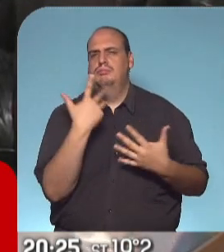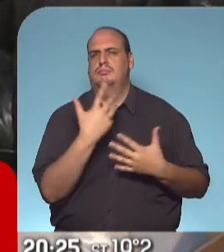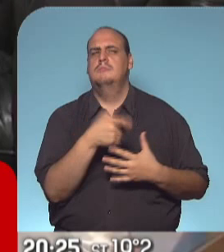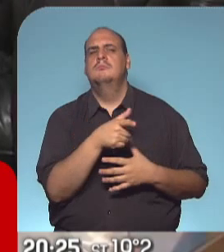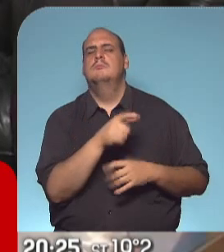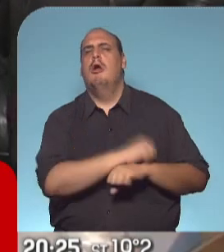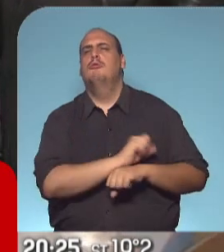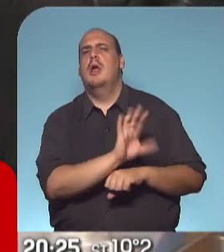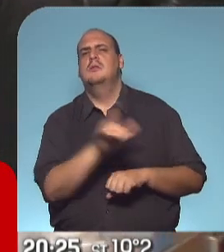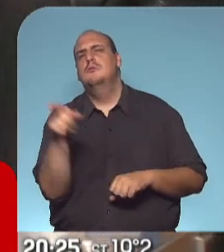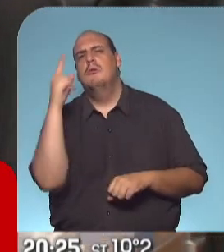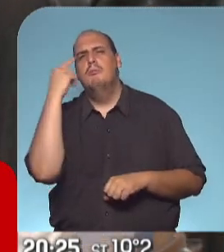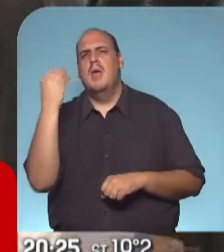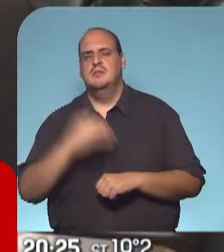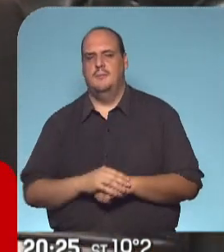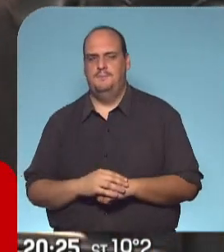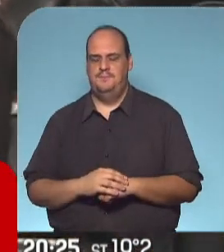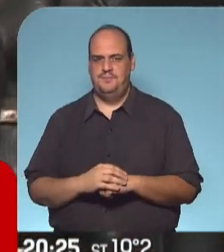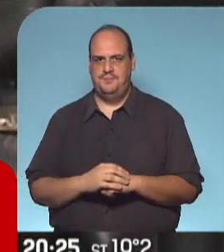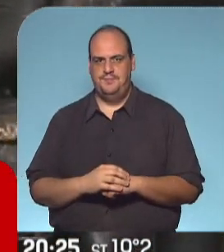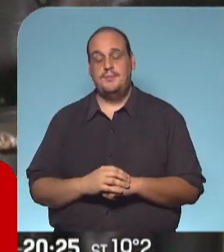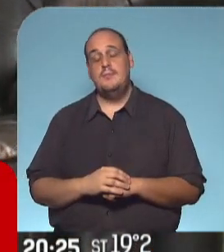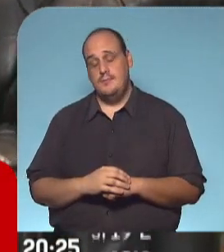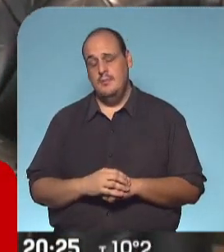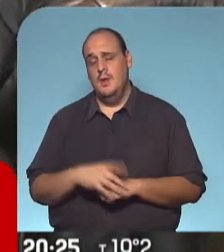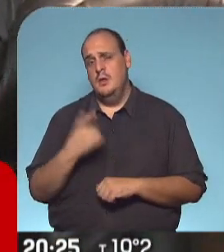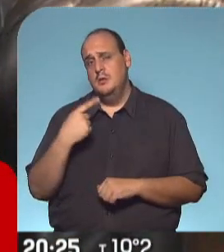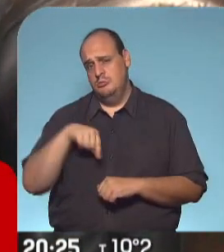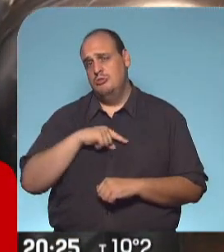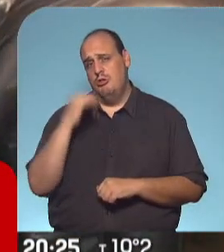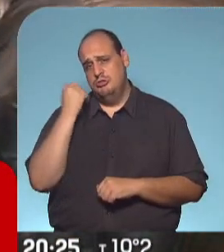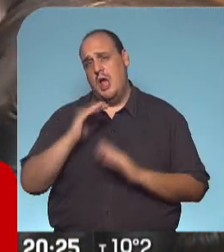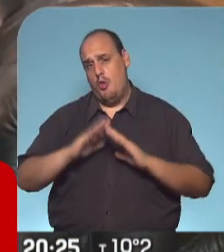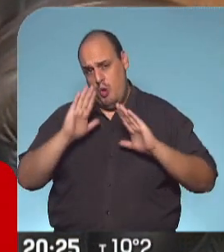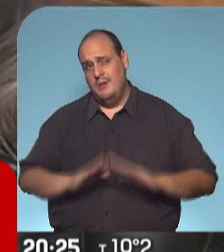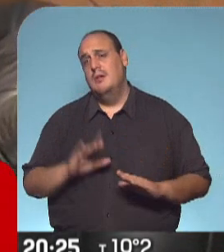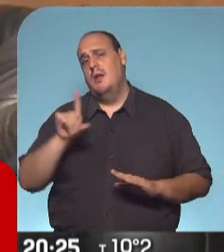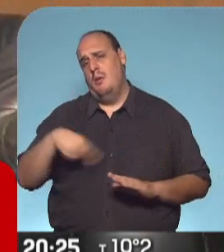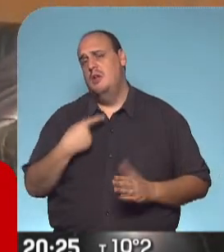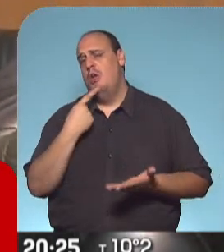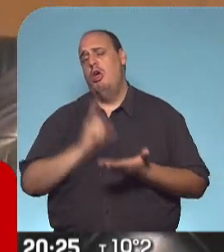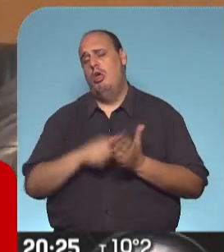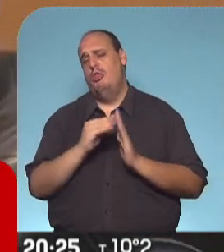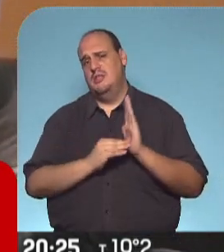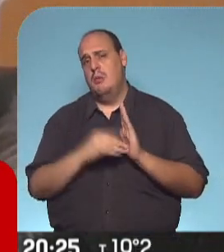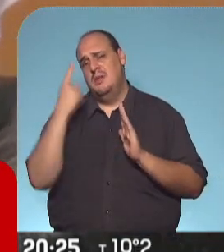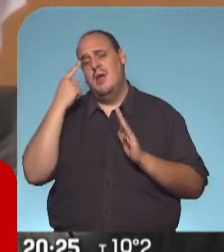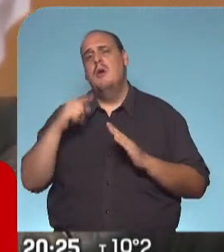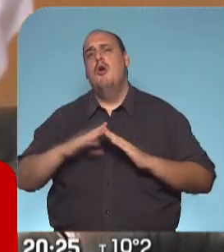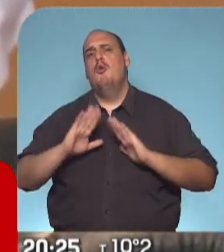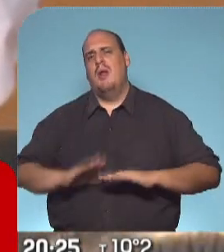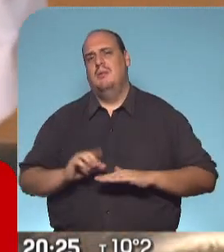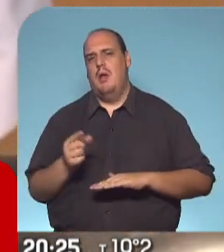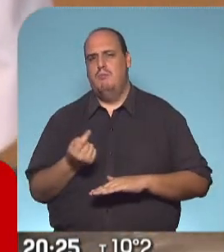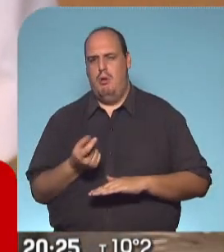Bien, bueno, hay medidas que se tomaron para lidiar con una cuarentena que en principio era corta y luego se han ido adaptando porque la